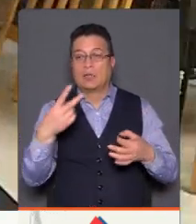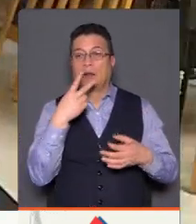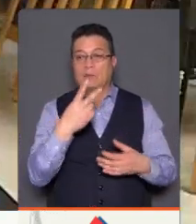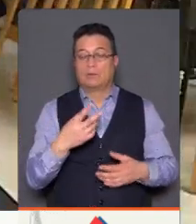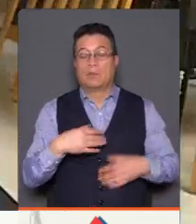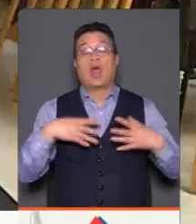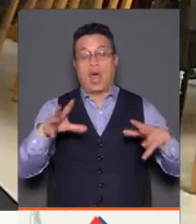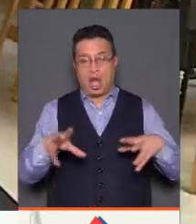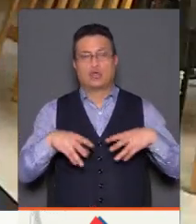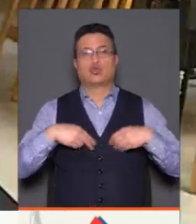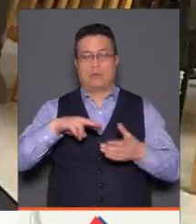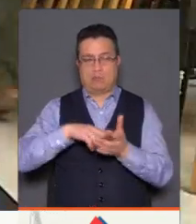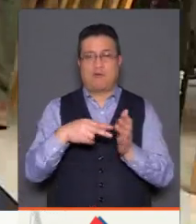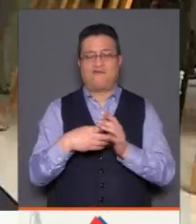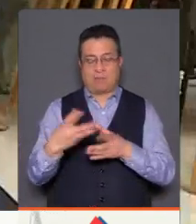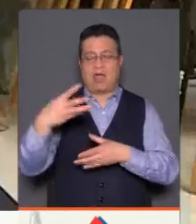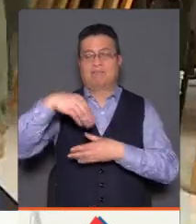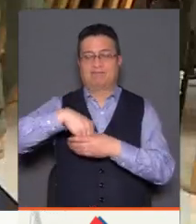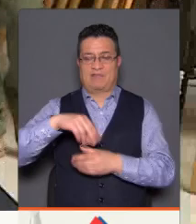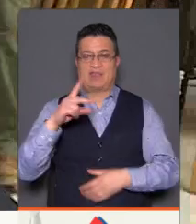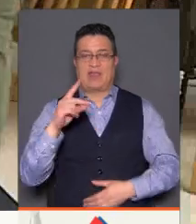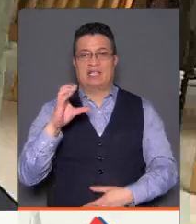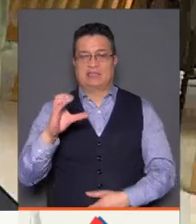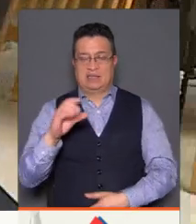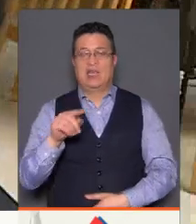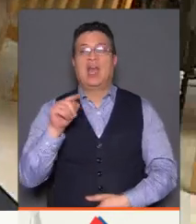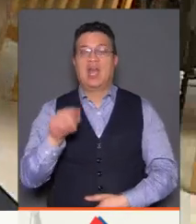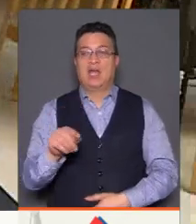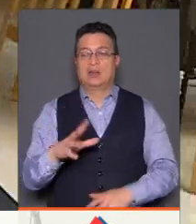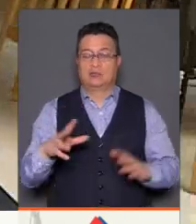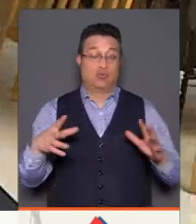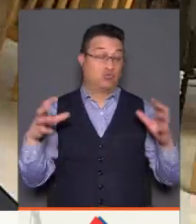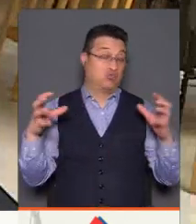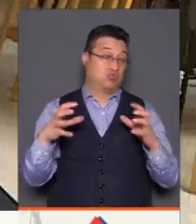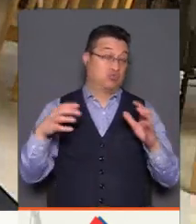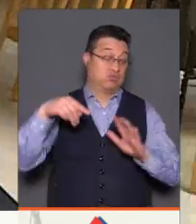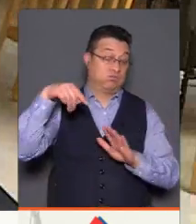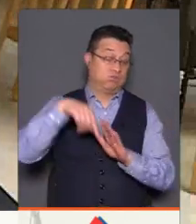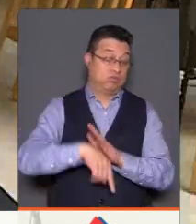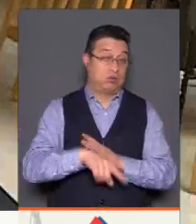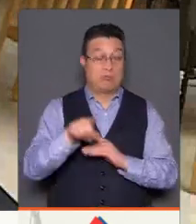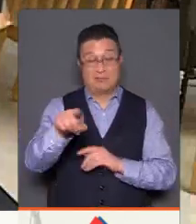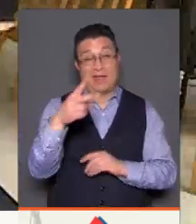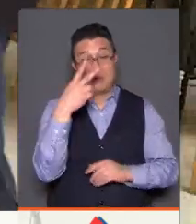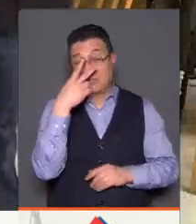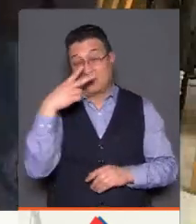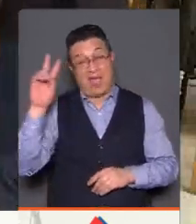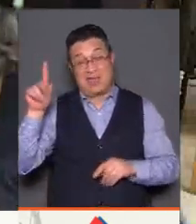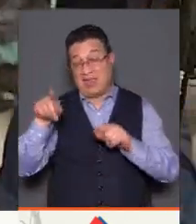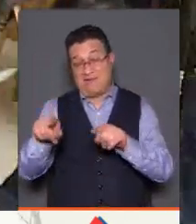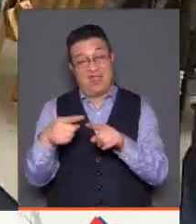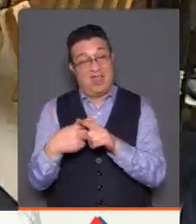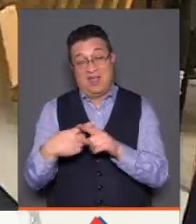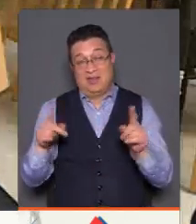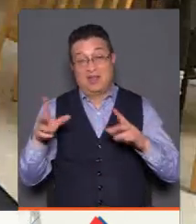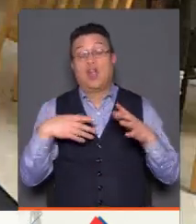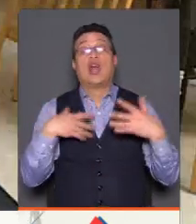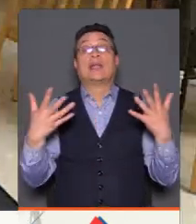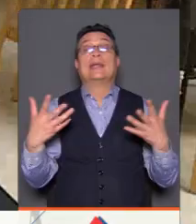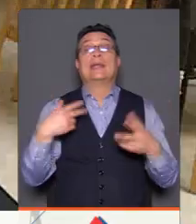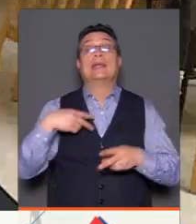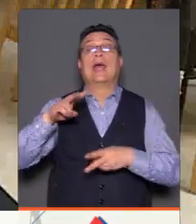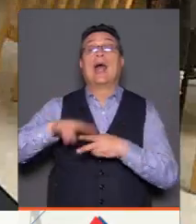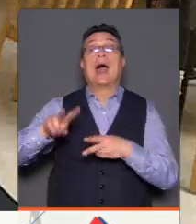crisis del partido, que está casi en un nivel terminal, pero eso no tiene nada que ver con cómo hayan obrado